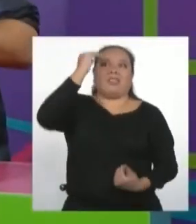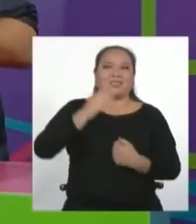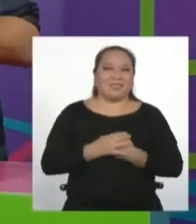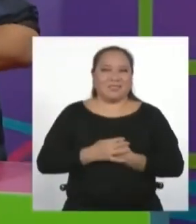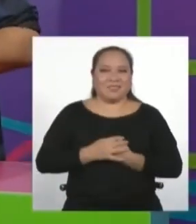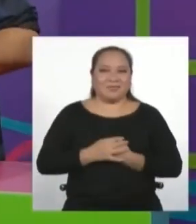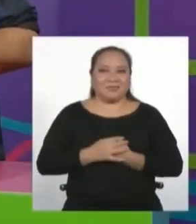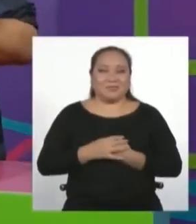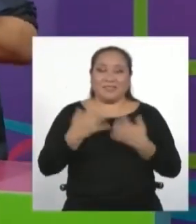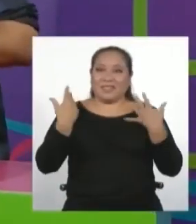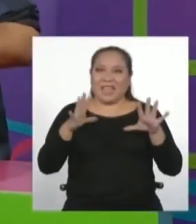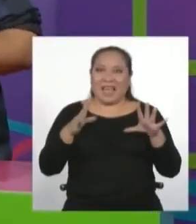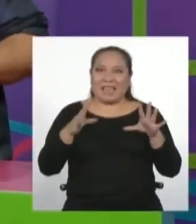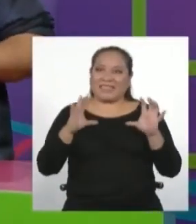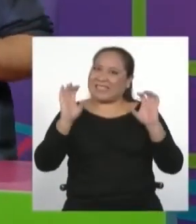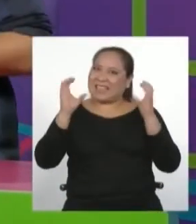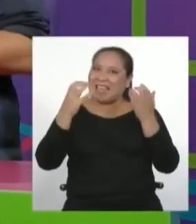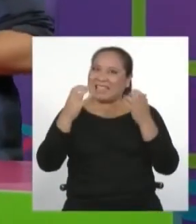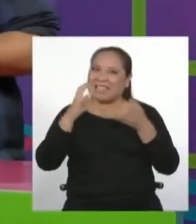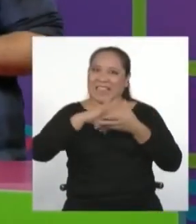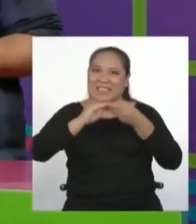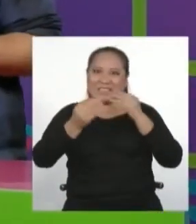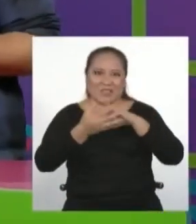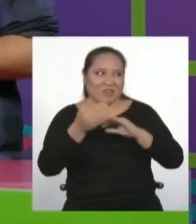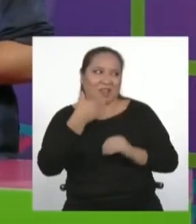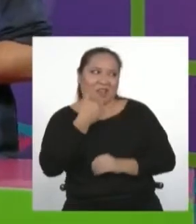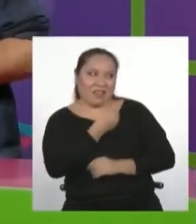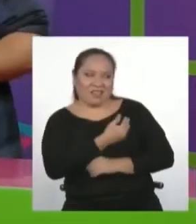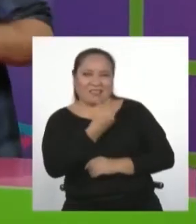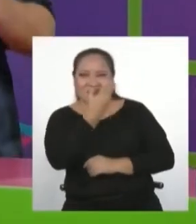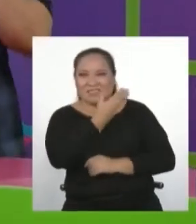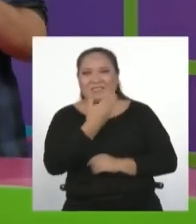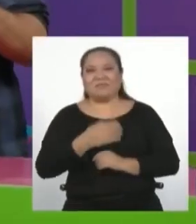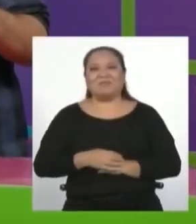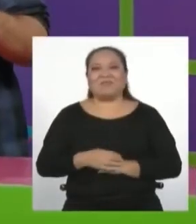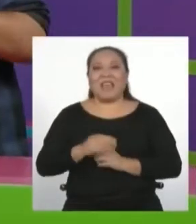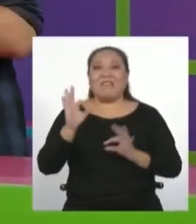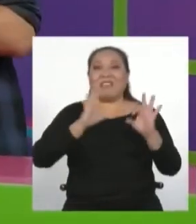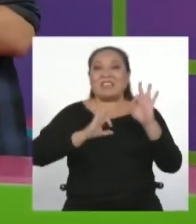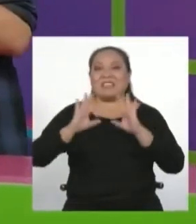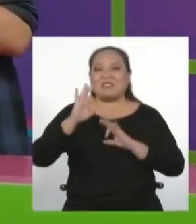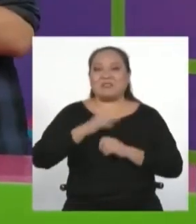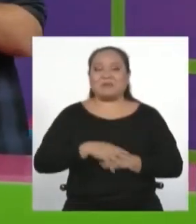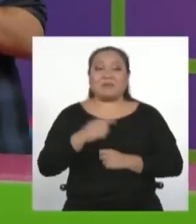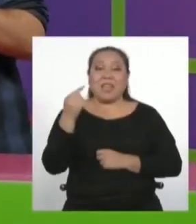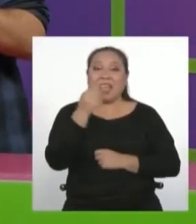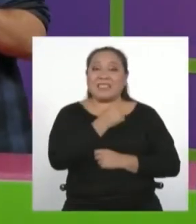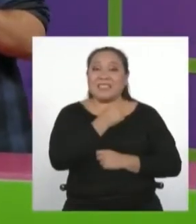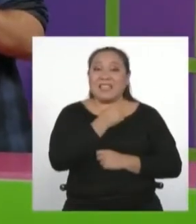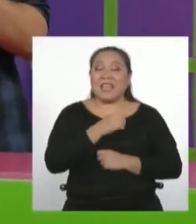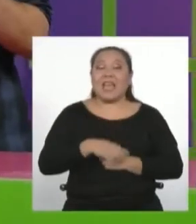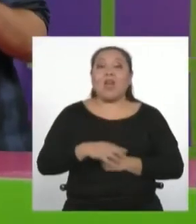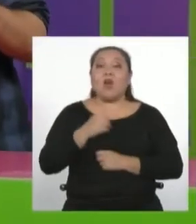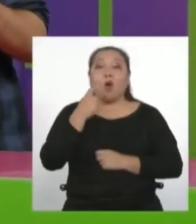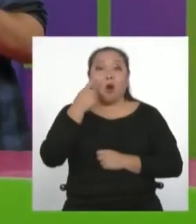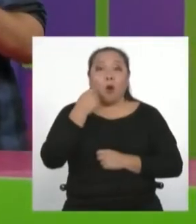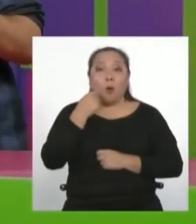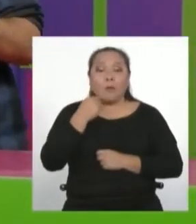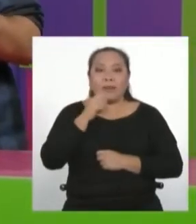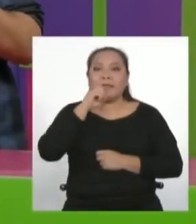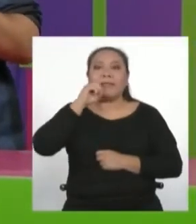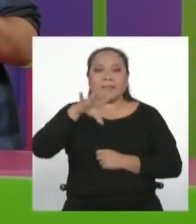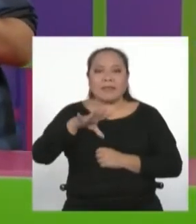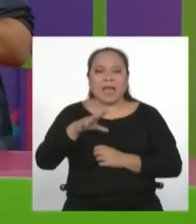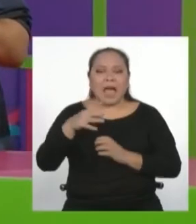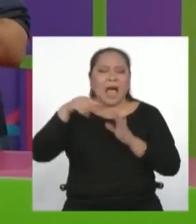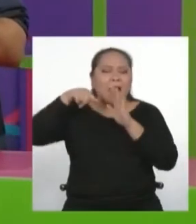Listo, clase de historia repasada. Gracias, Feynman. Ahora, Feynman decía que en el fondo había